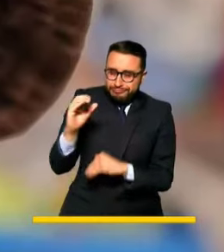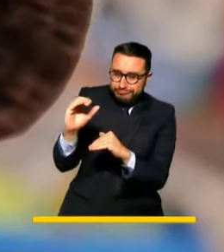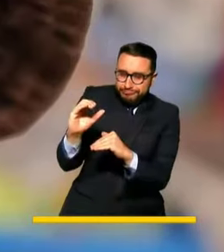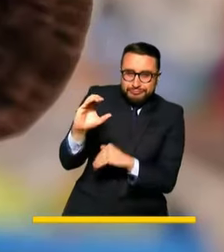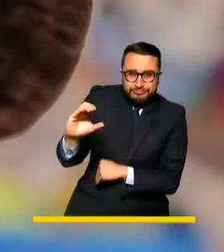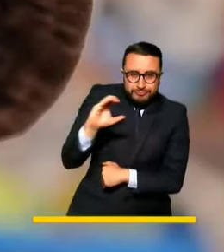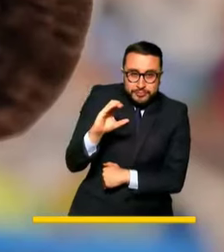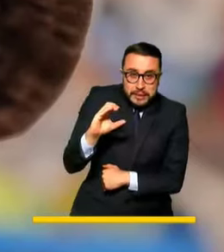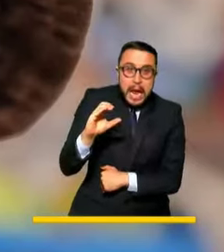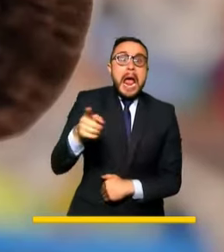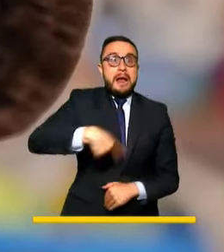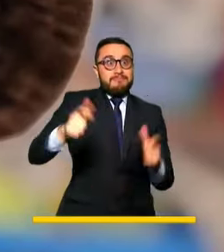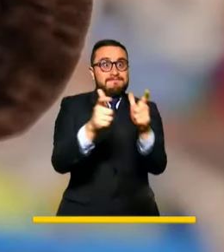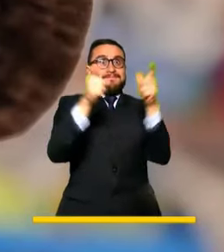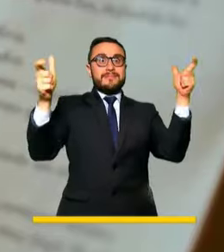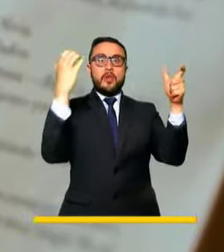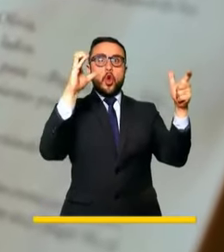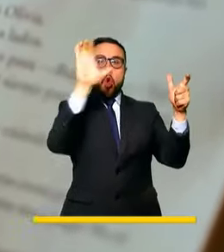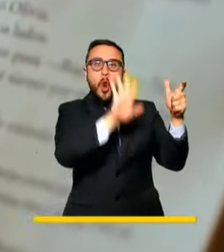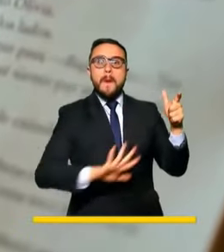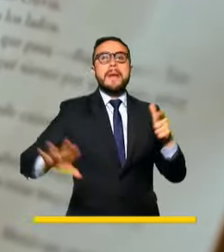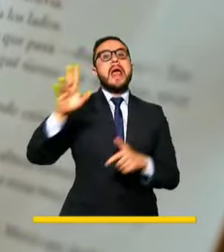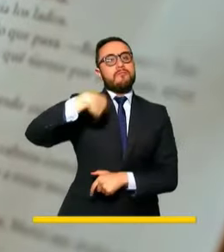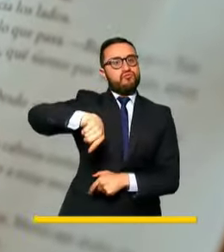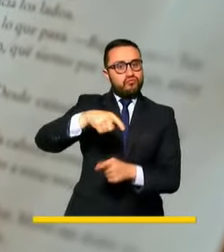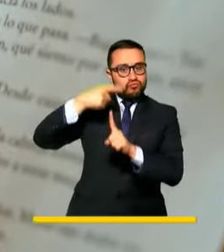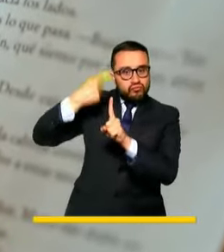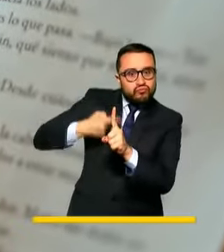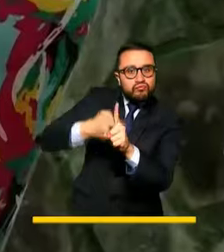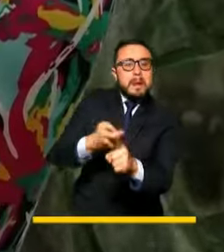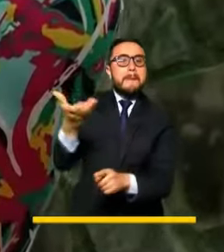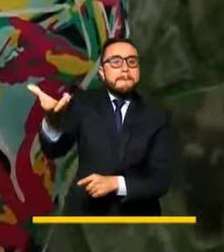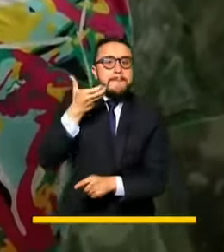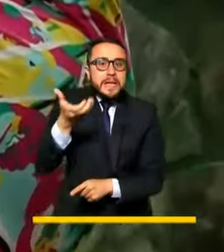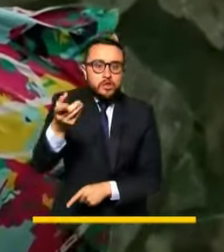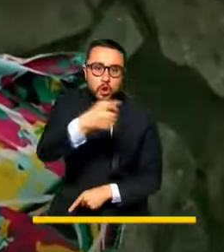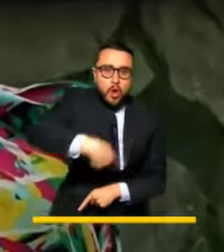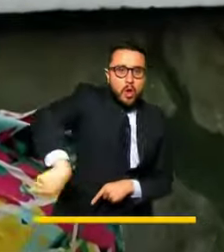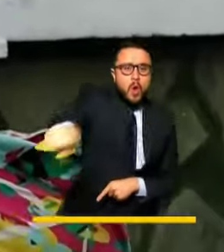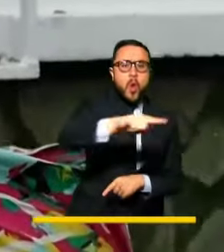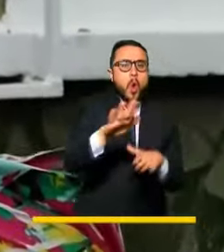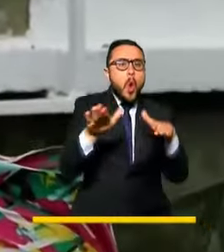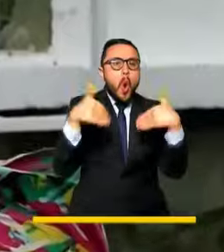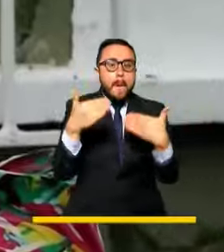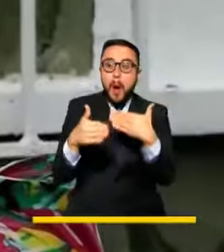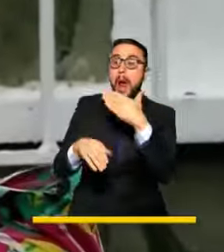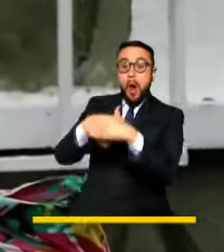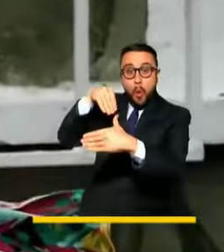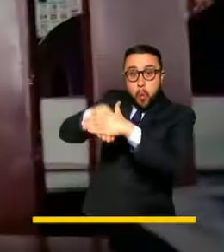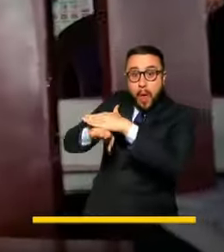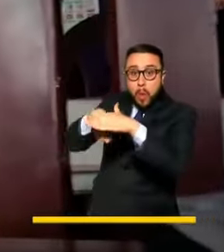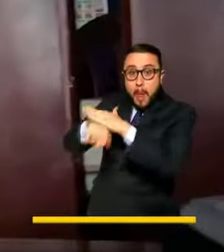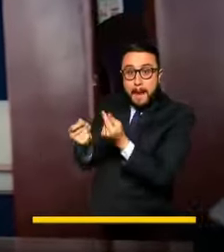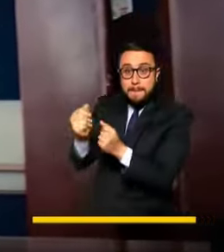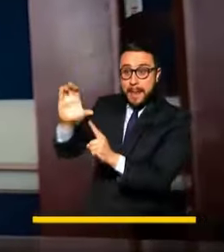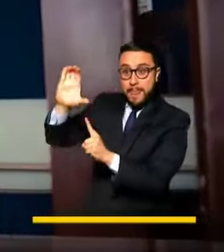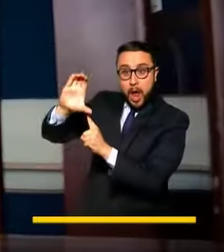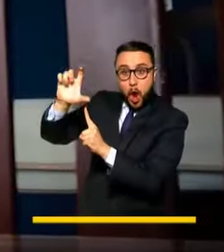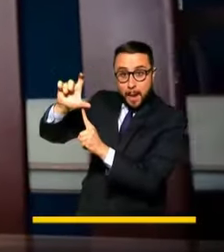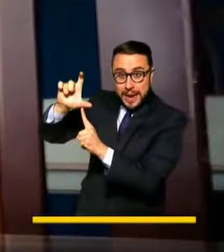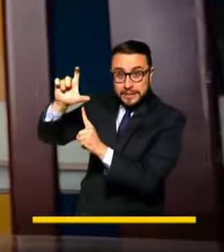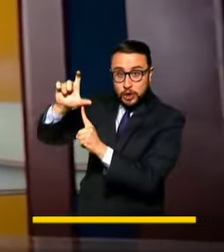tendremos una renta pensional compuesta por los ahorros que haya tenido en colpensiones y un